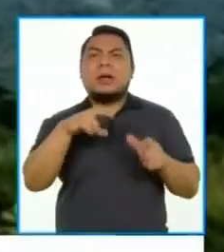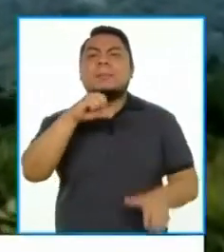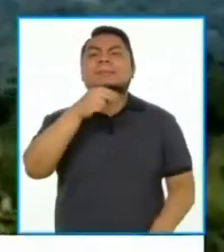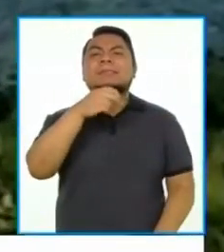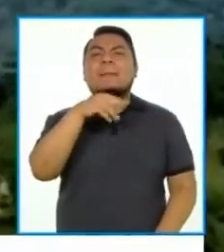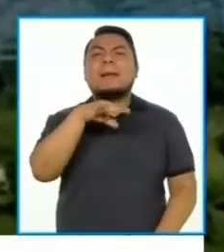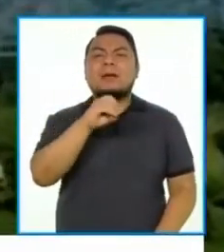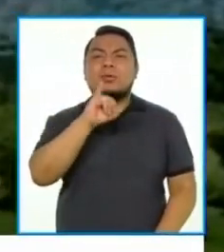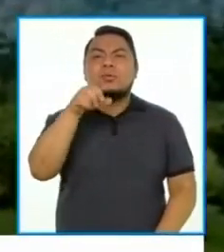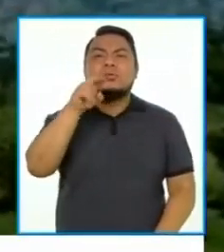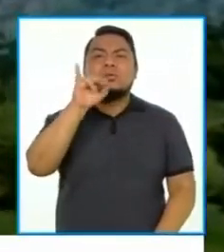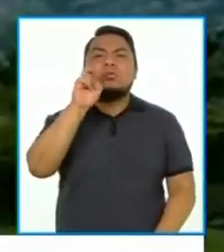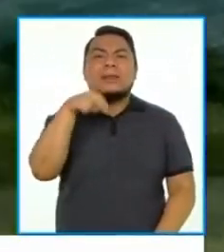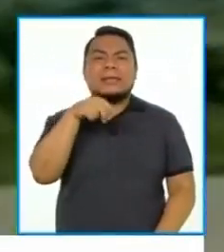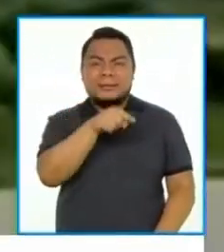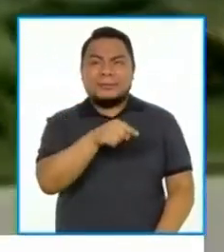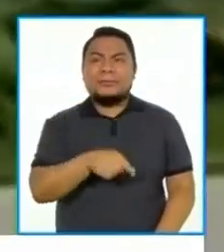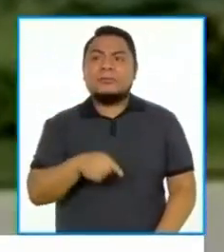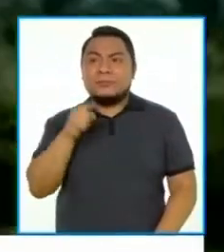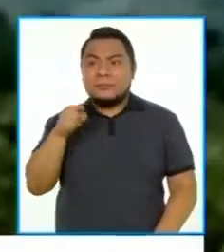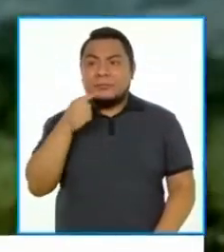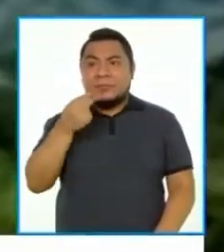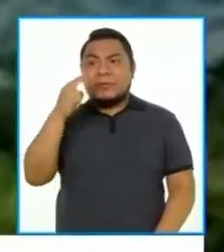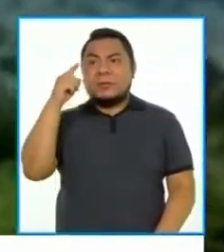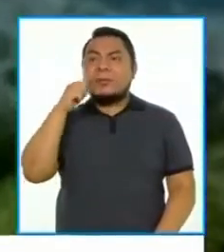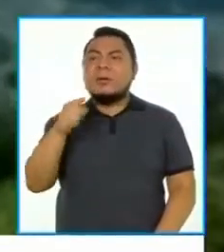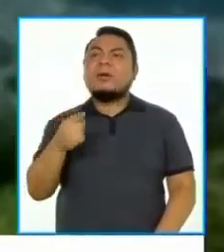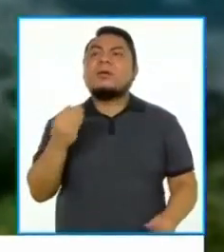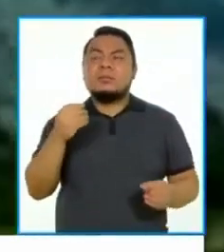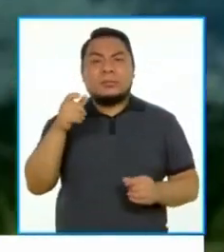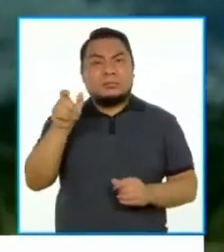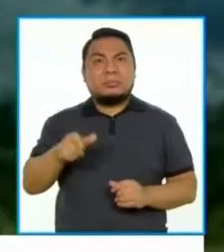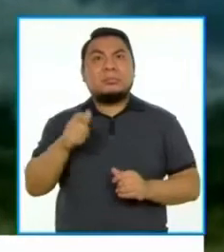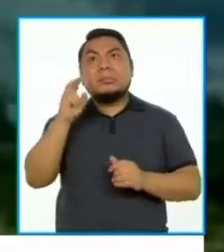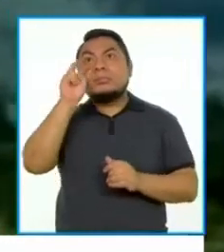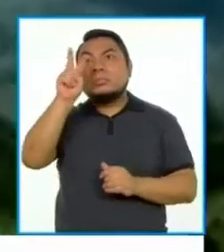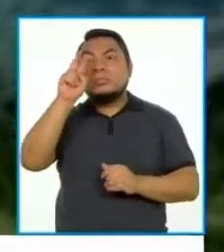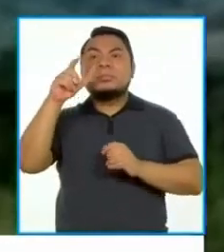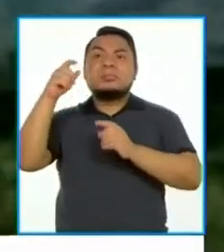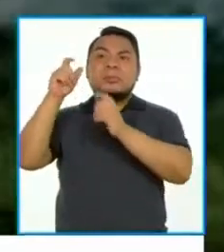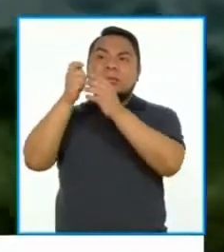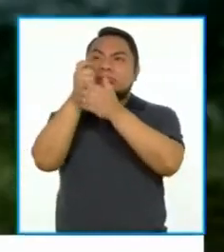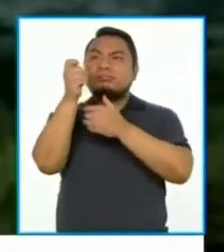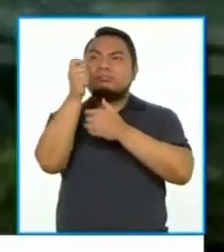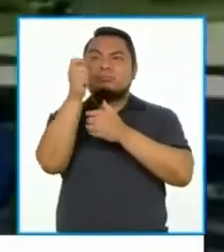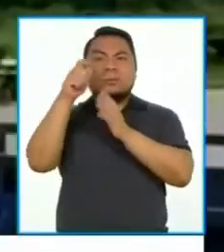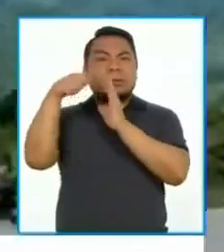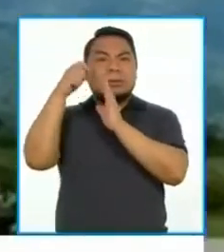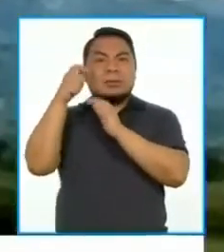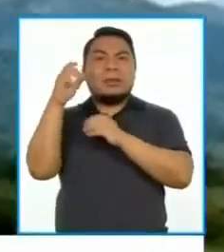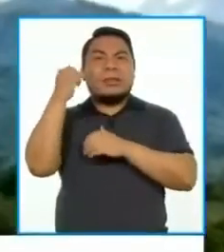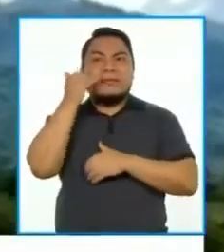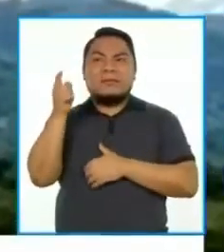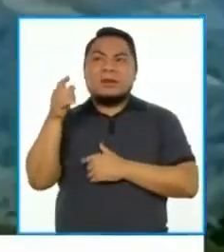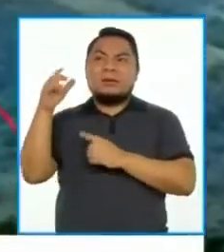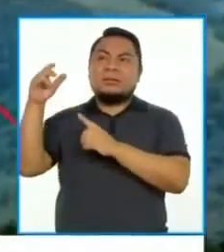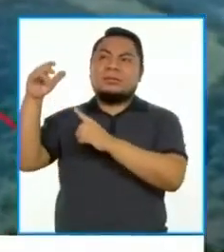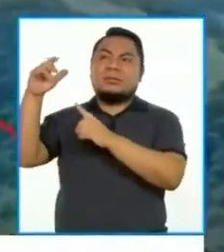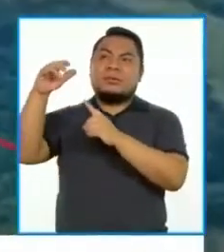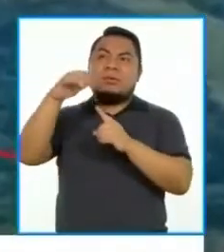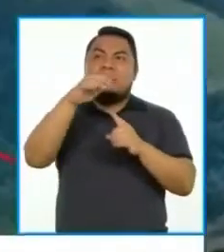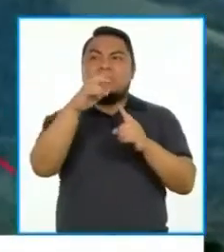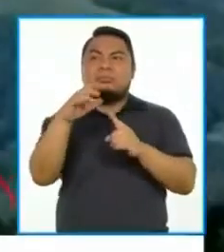región Junín. Esta institución informó en un comunicado que la tripulación y los pasajeros resultaron policontusos, por lo que fueron trasladados a un